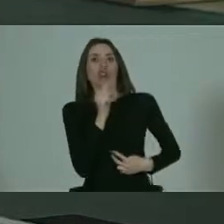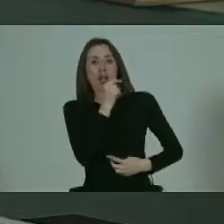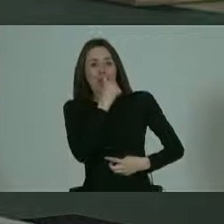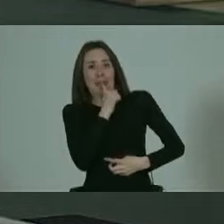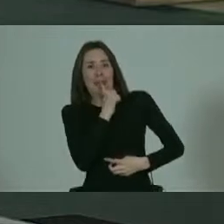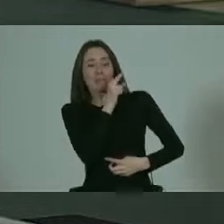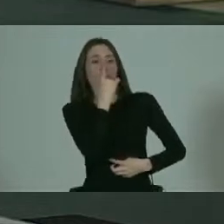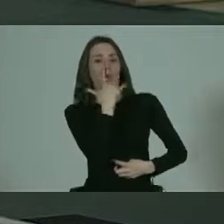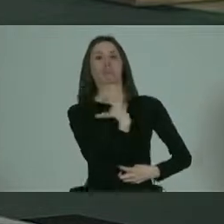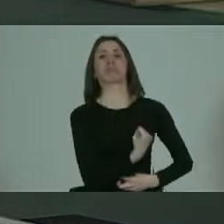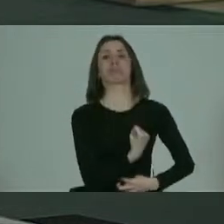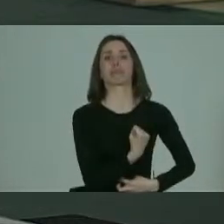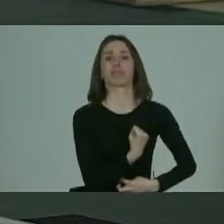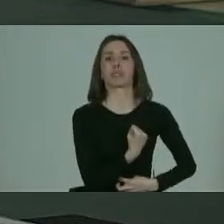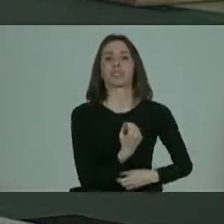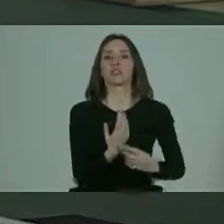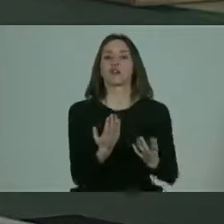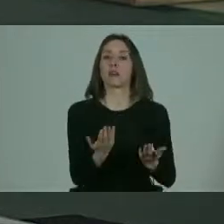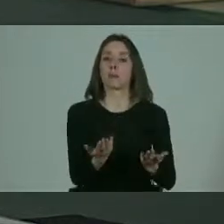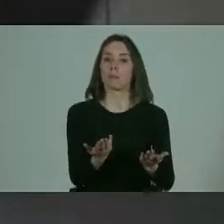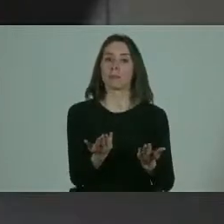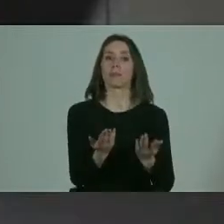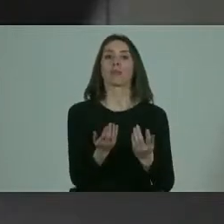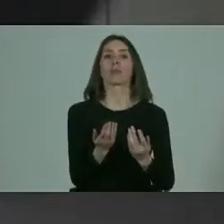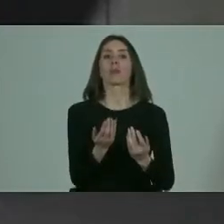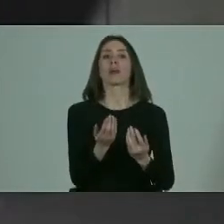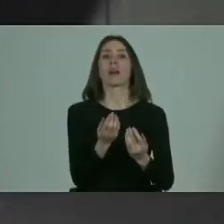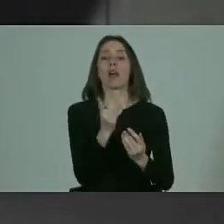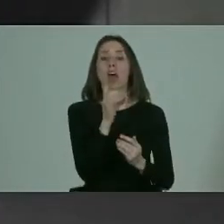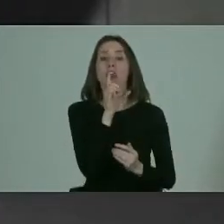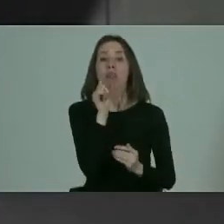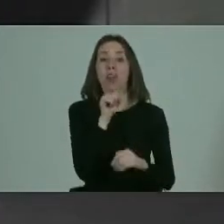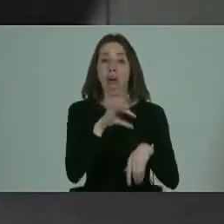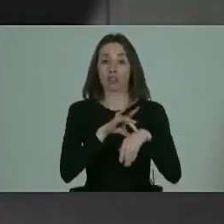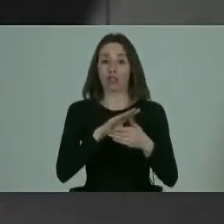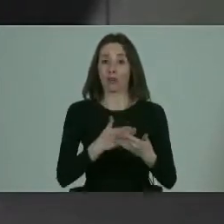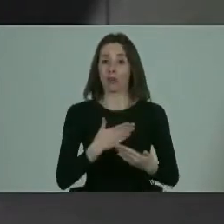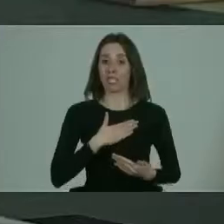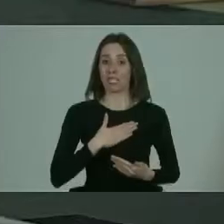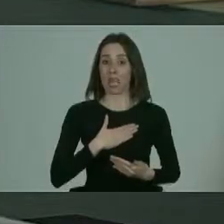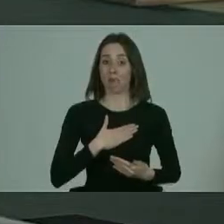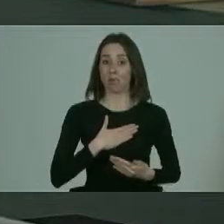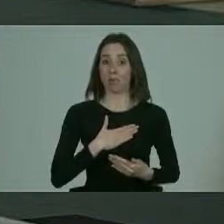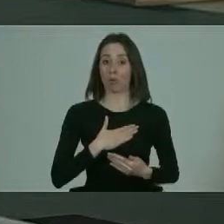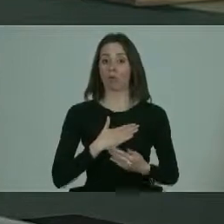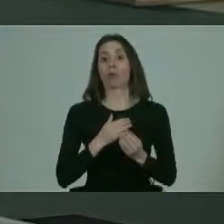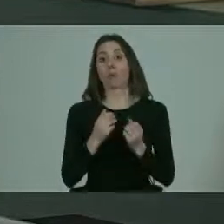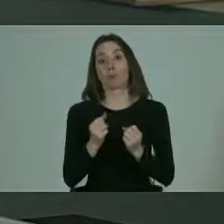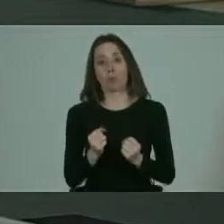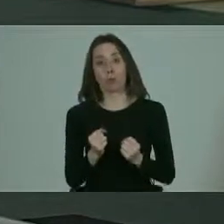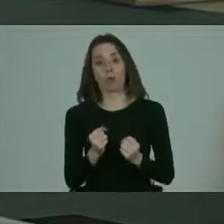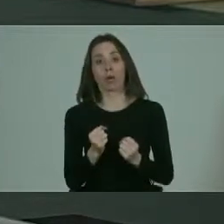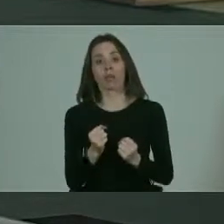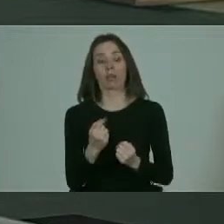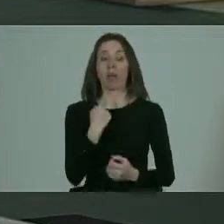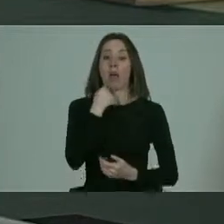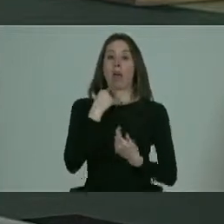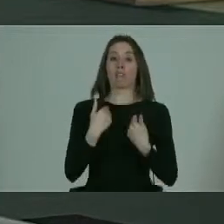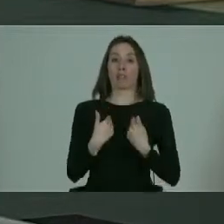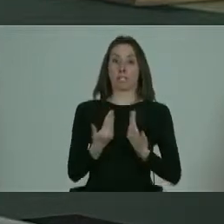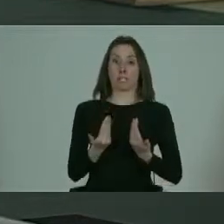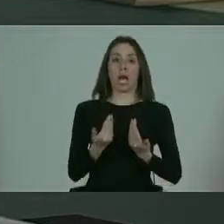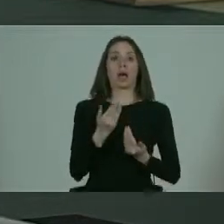y por tanto vemos de que la vulnerabilidad de los datos de salud que nos pueden afectar o no que nos afectan